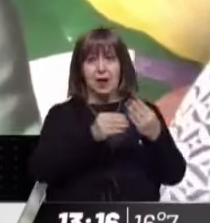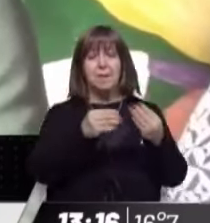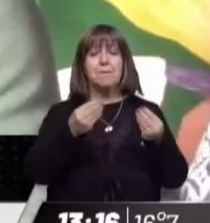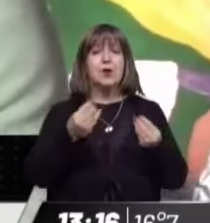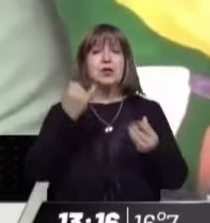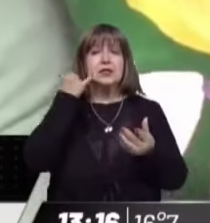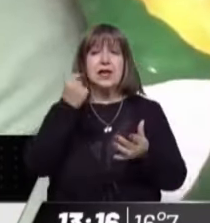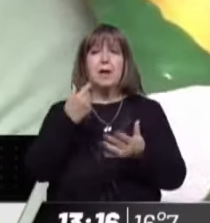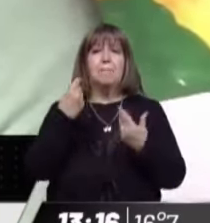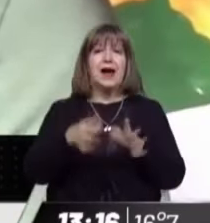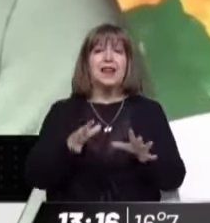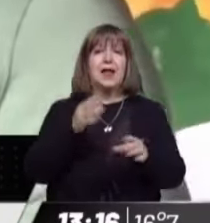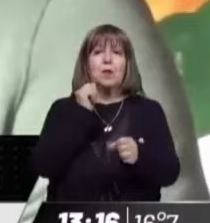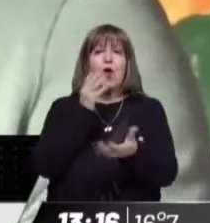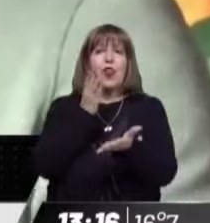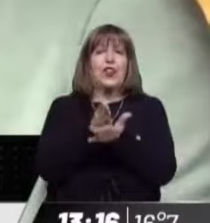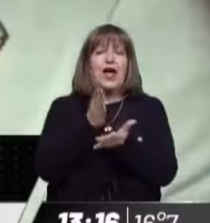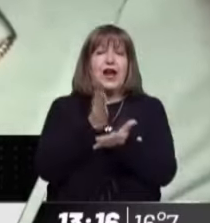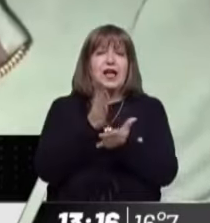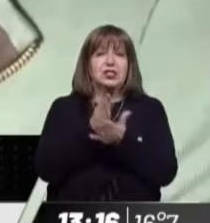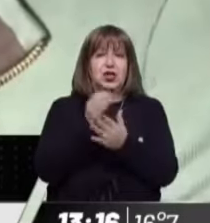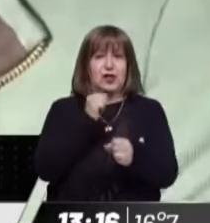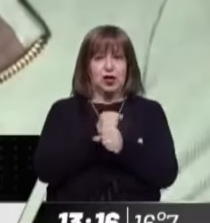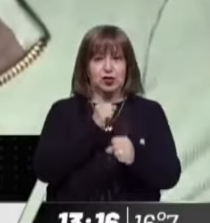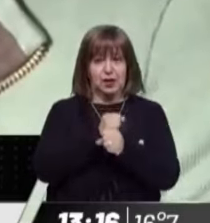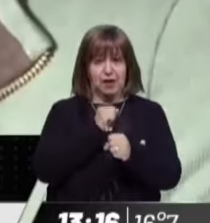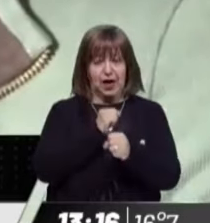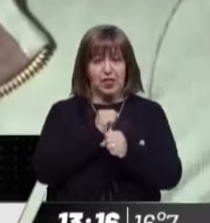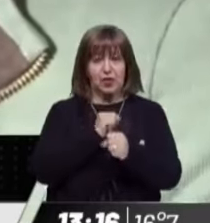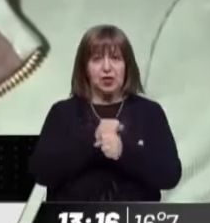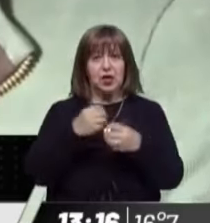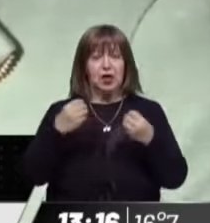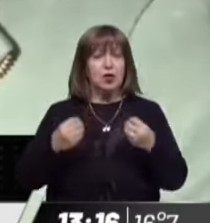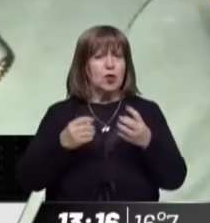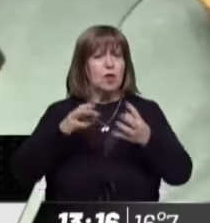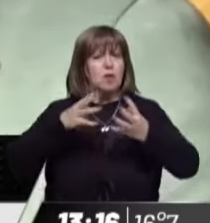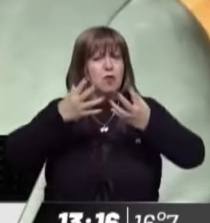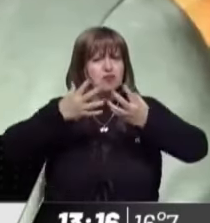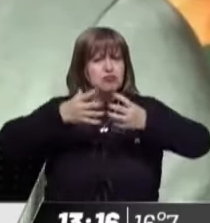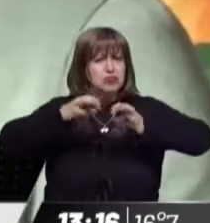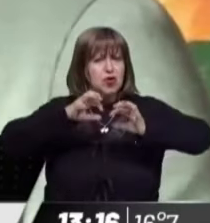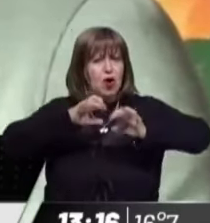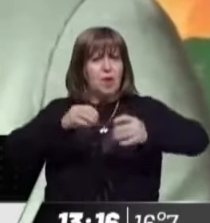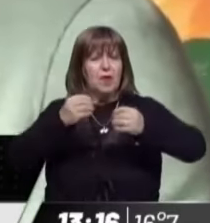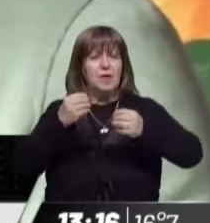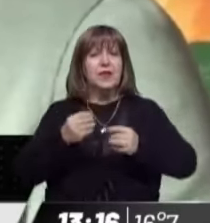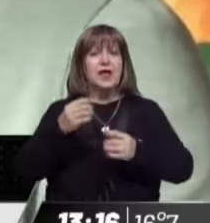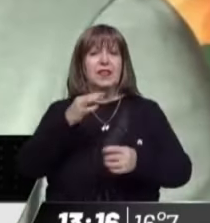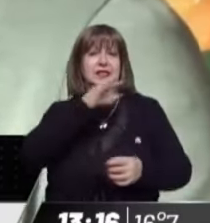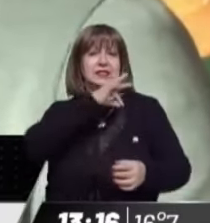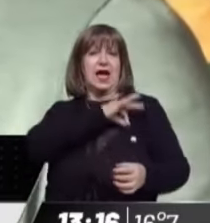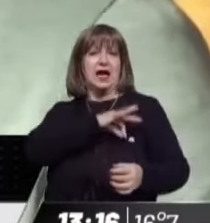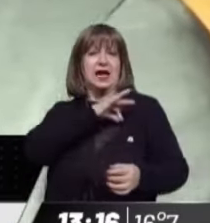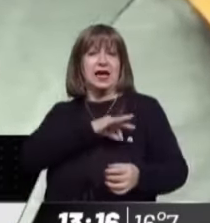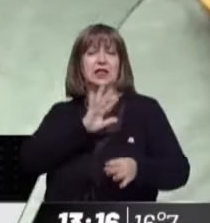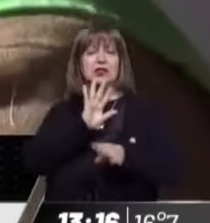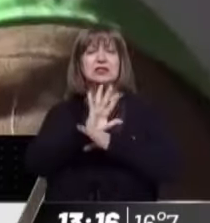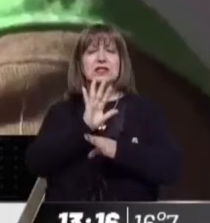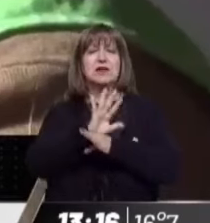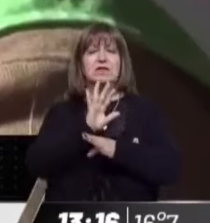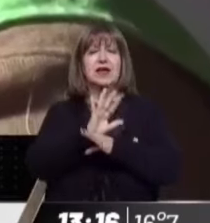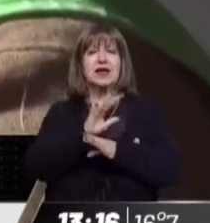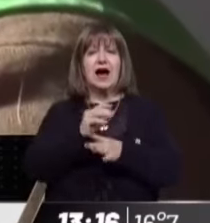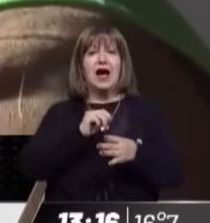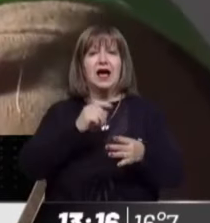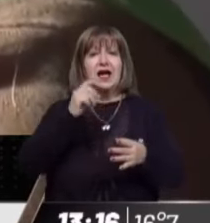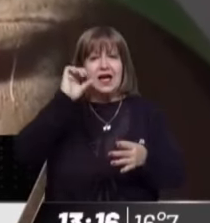los trabajadores que son imposibles. Ahora salieron a decir, imagínate cómo vienen tramando todo, que salieron a decir que el aguinaldo es una estafa. Cuando el aguinaldo